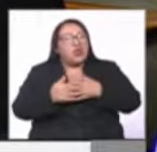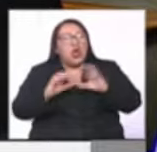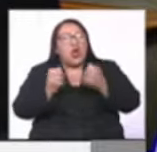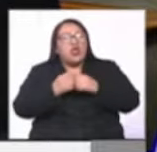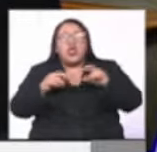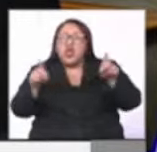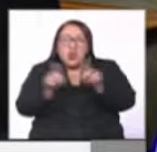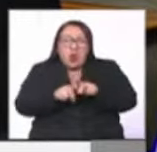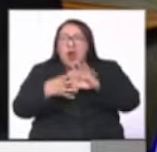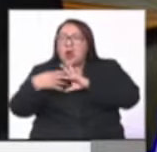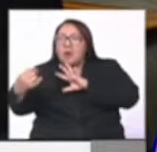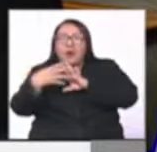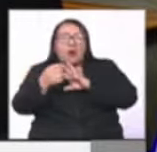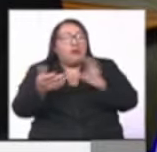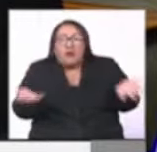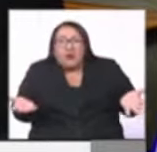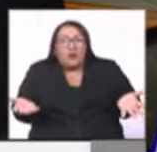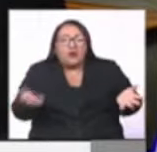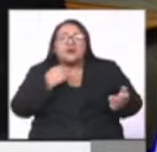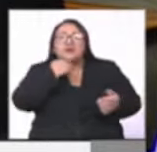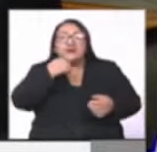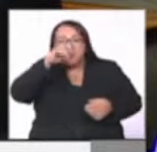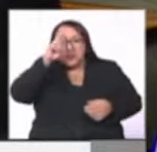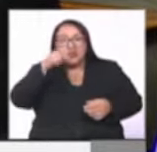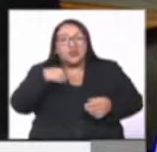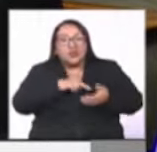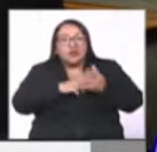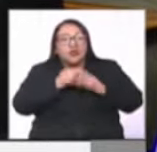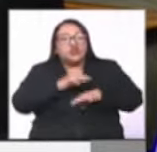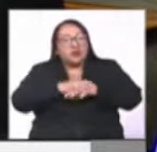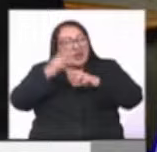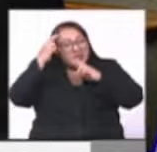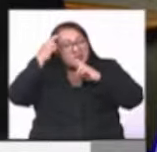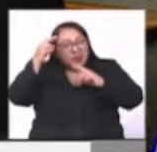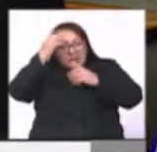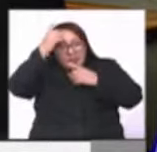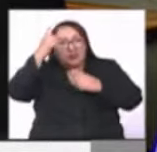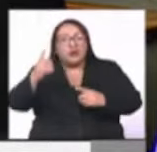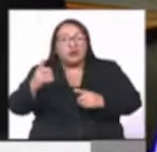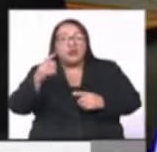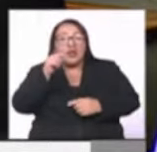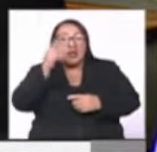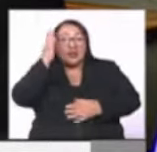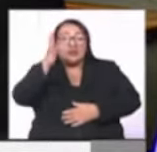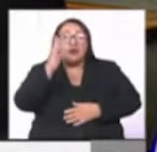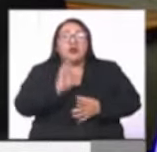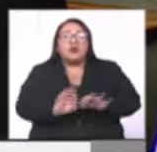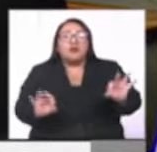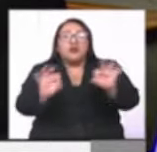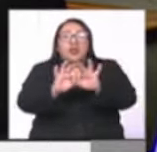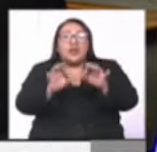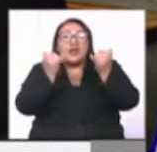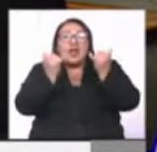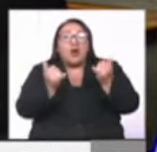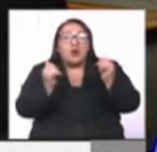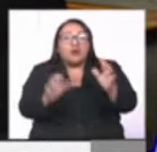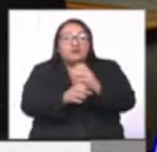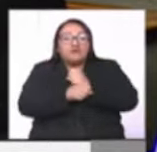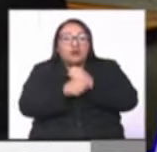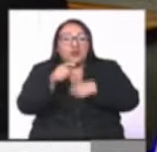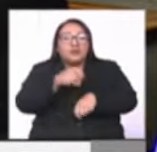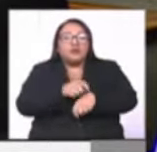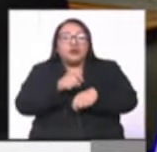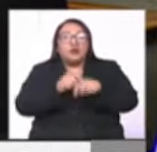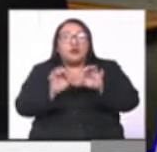acoger todas las voces de la patria al socavamiento de la Democracia que la decisión trascendental que hoy ha de tomarse en este